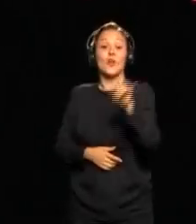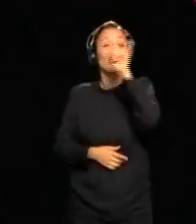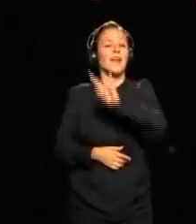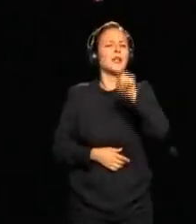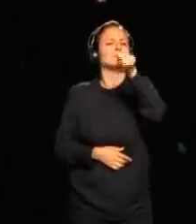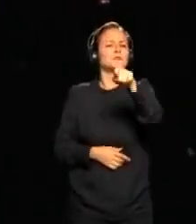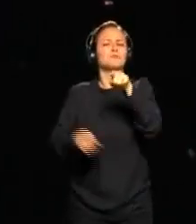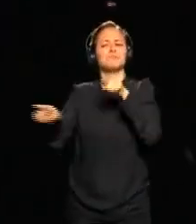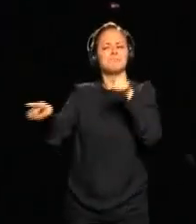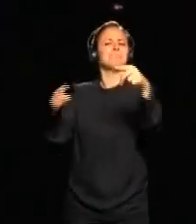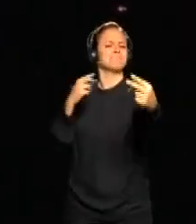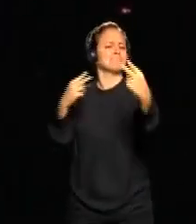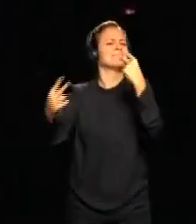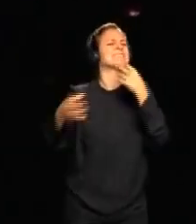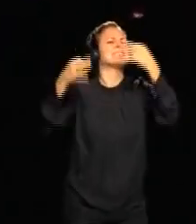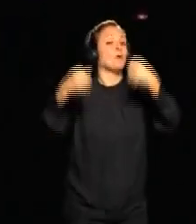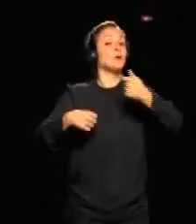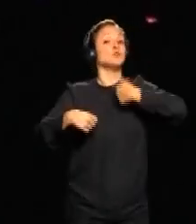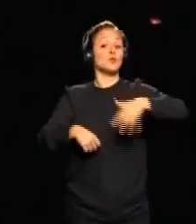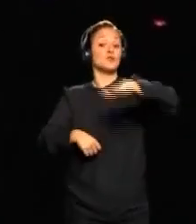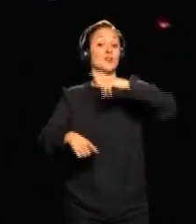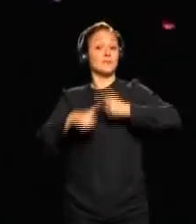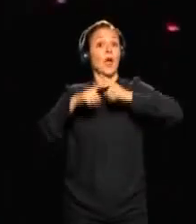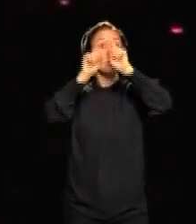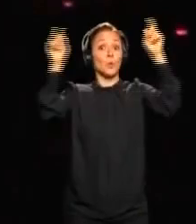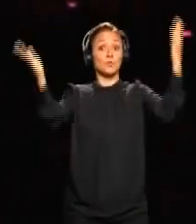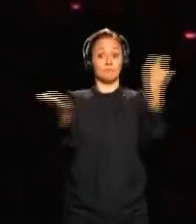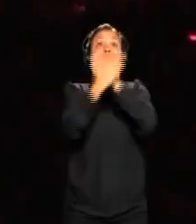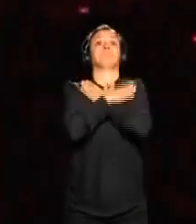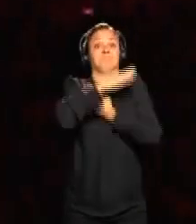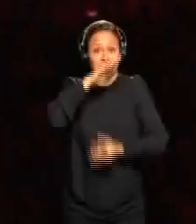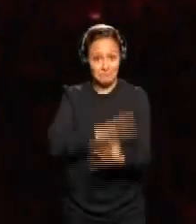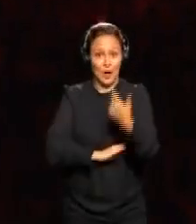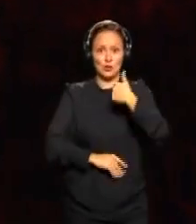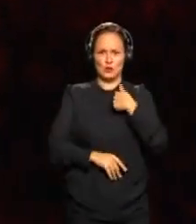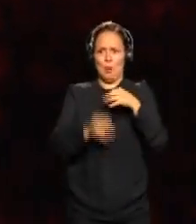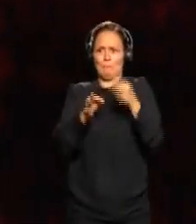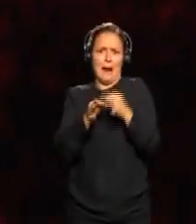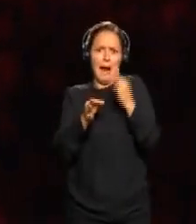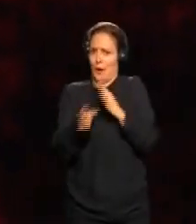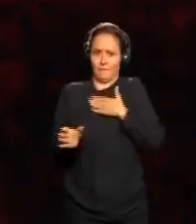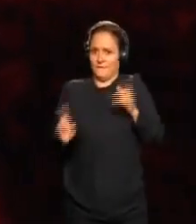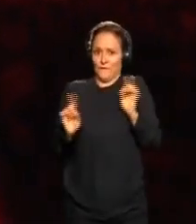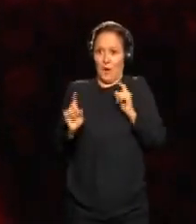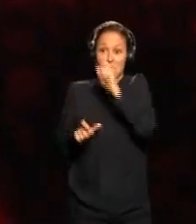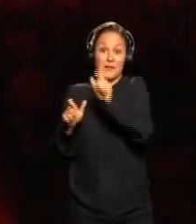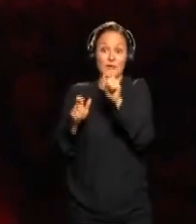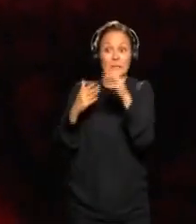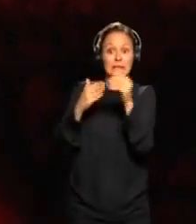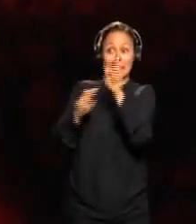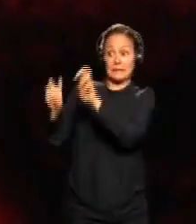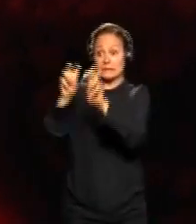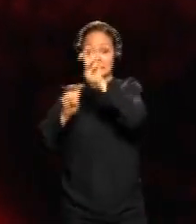me has visto tú, ponte una funeraria aquí mismo en Santa Cruz. No le quiero dar mal fallo, cliente vengo a